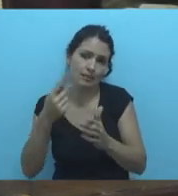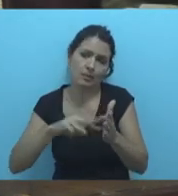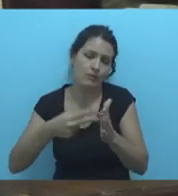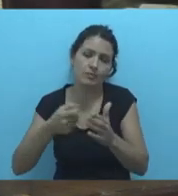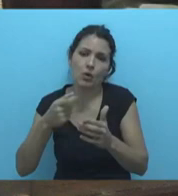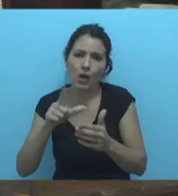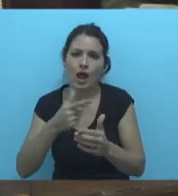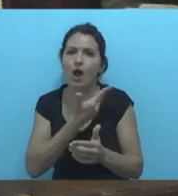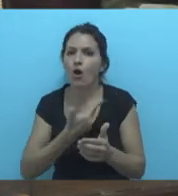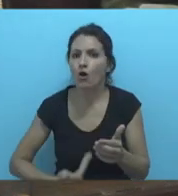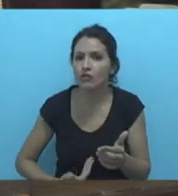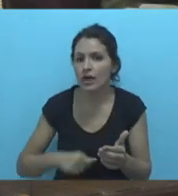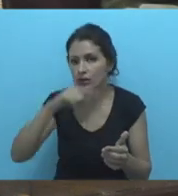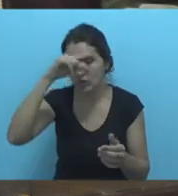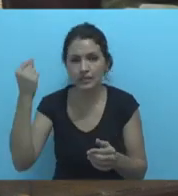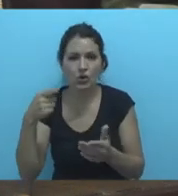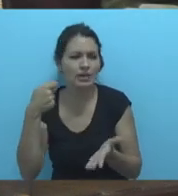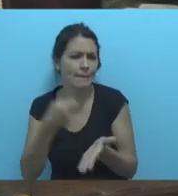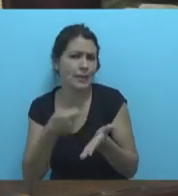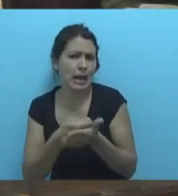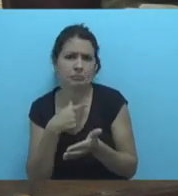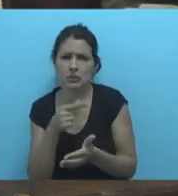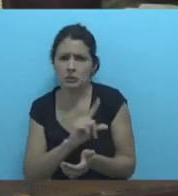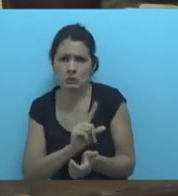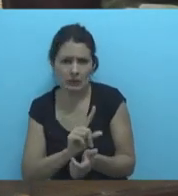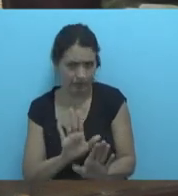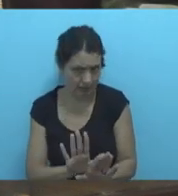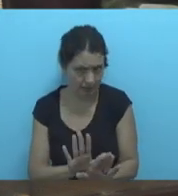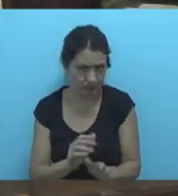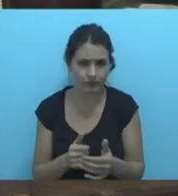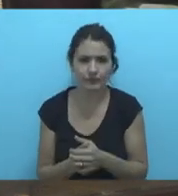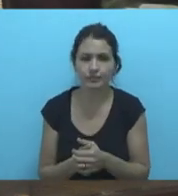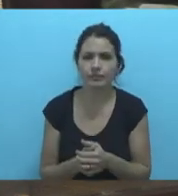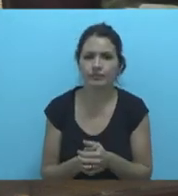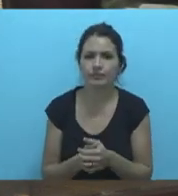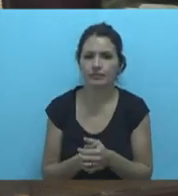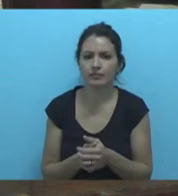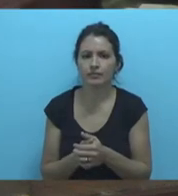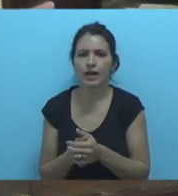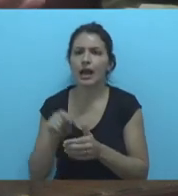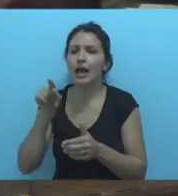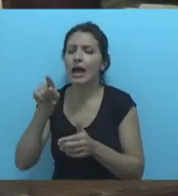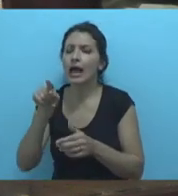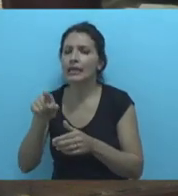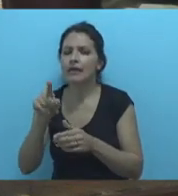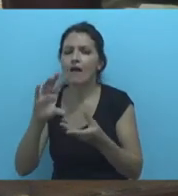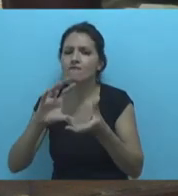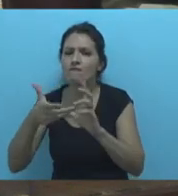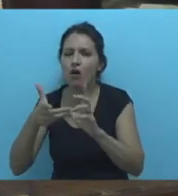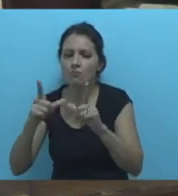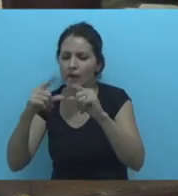que tampoco tenía vocación siquiera de decir cuál era la forma de actualización. Este segundo problema ya está saldado, la forma